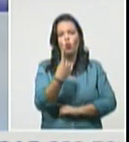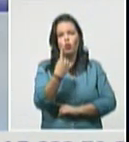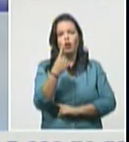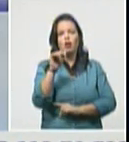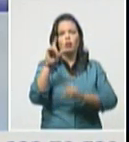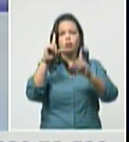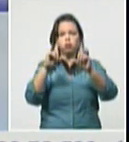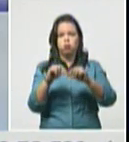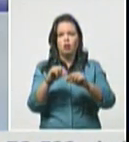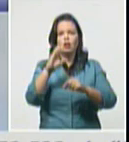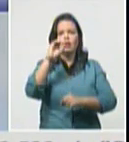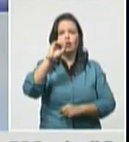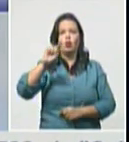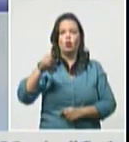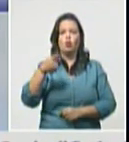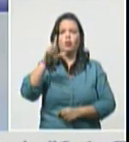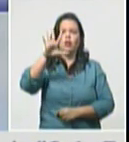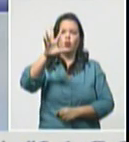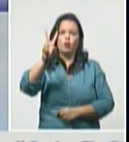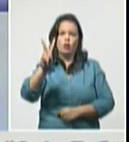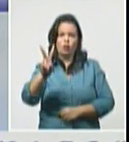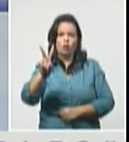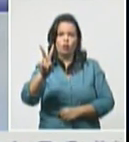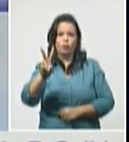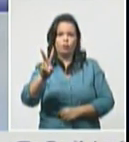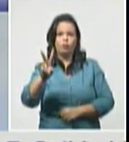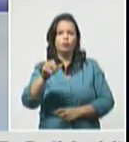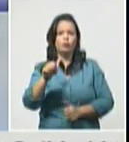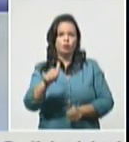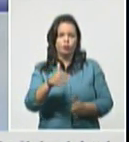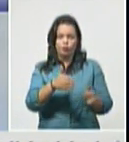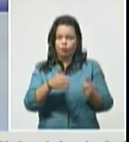0,52. El país, con una tasa de